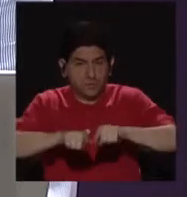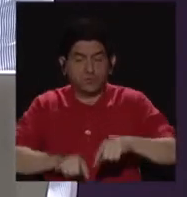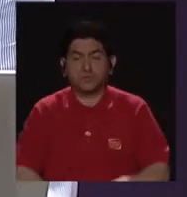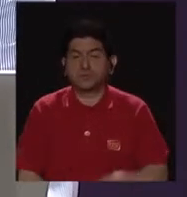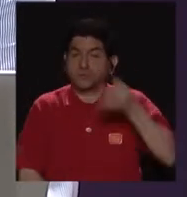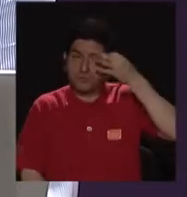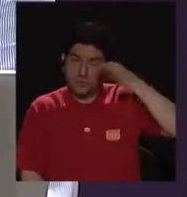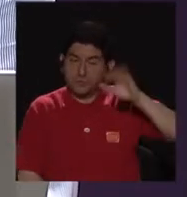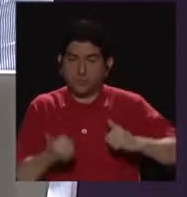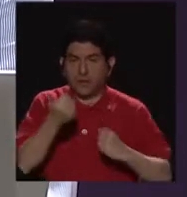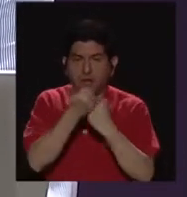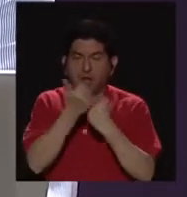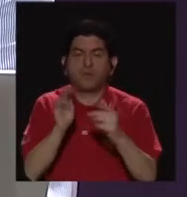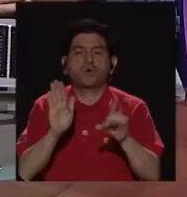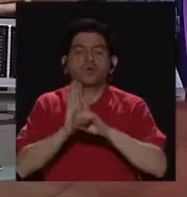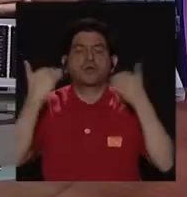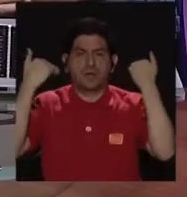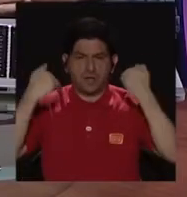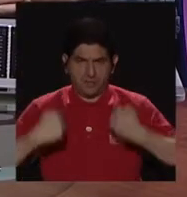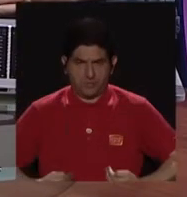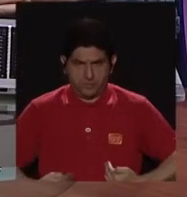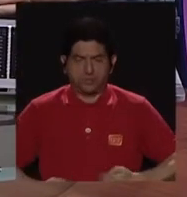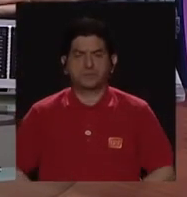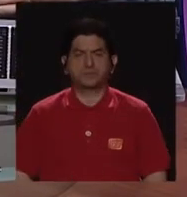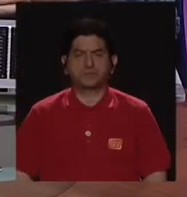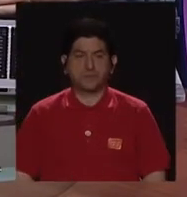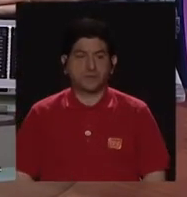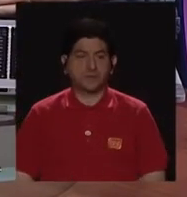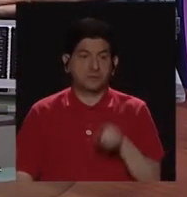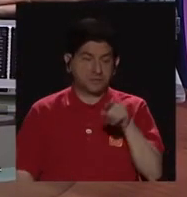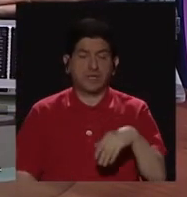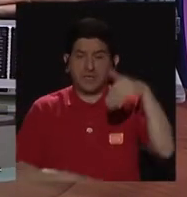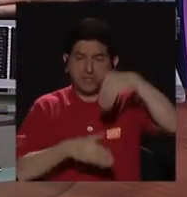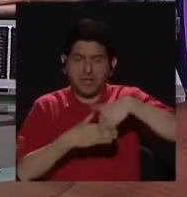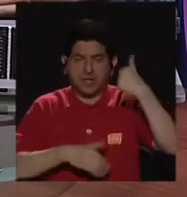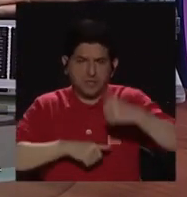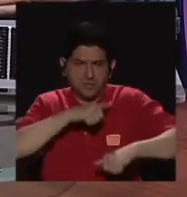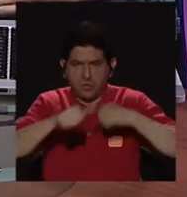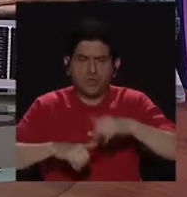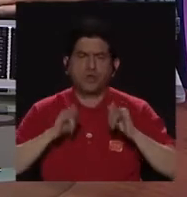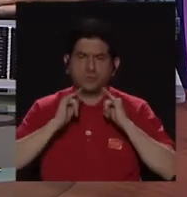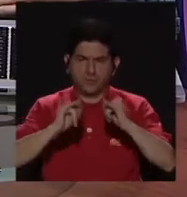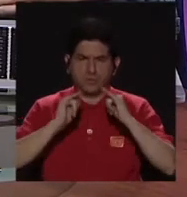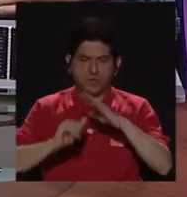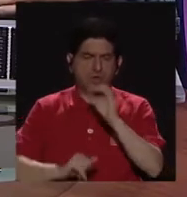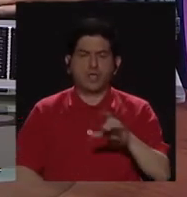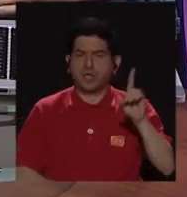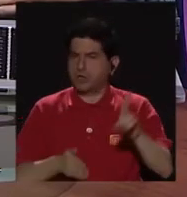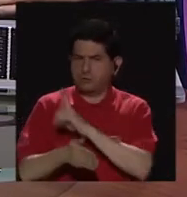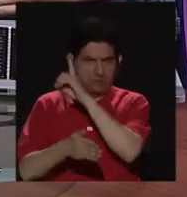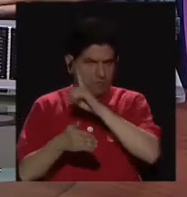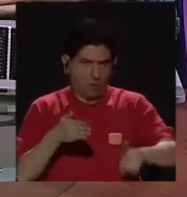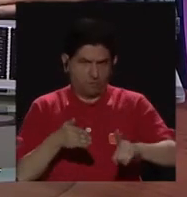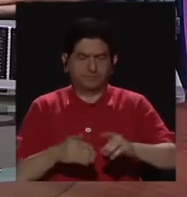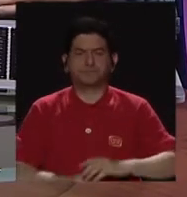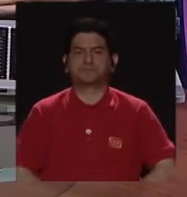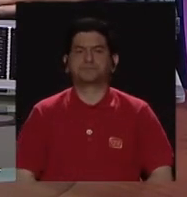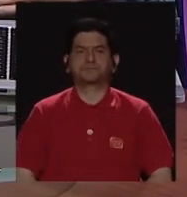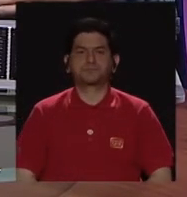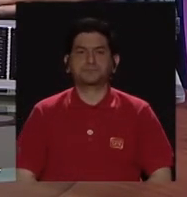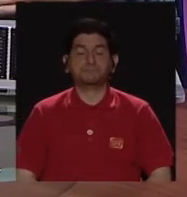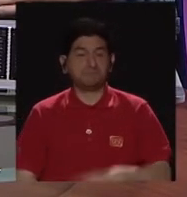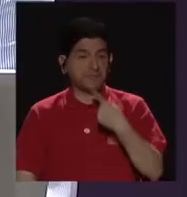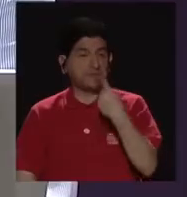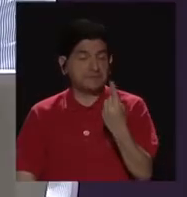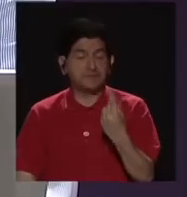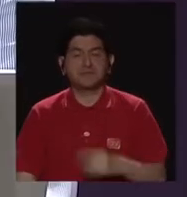supone es a favor de los derechos humanos en el marco de la lucha por la igualdad y la no discriminación se